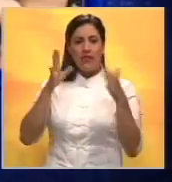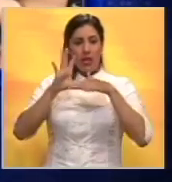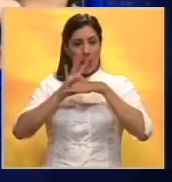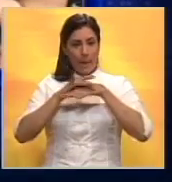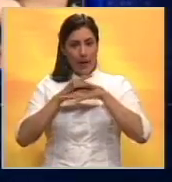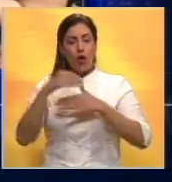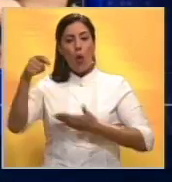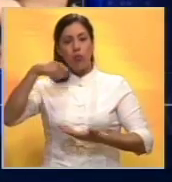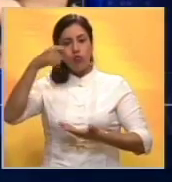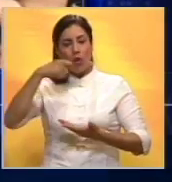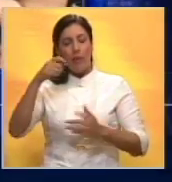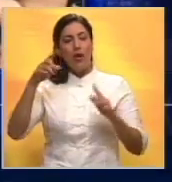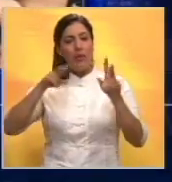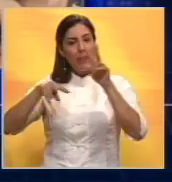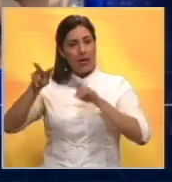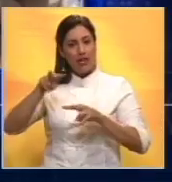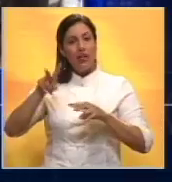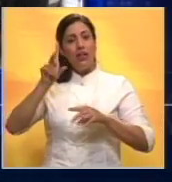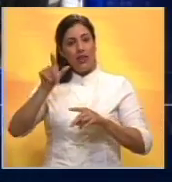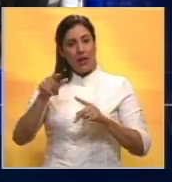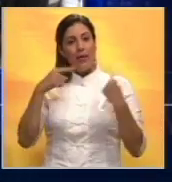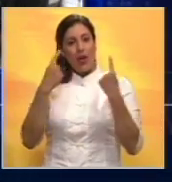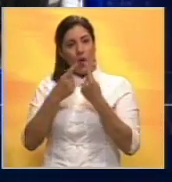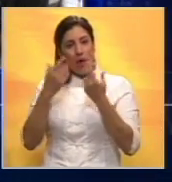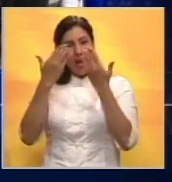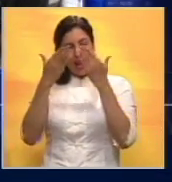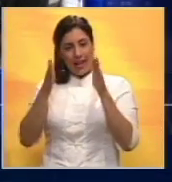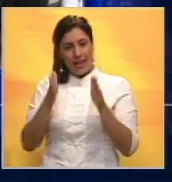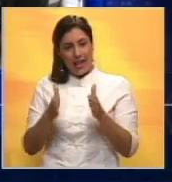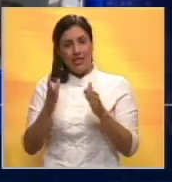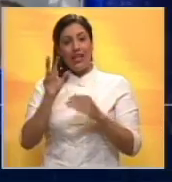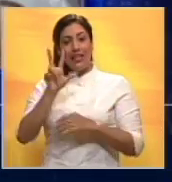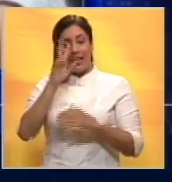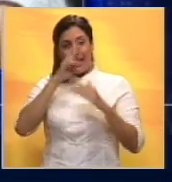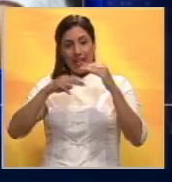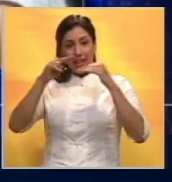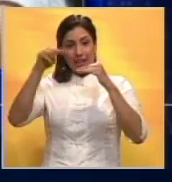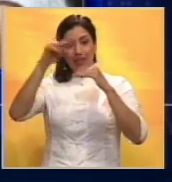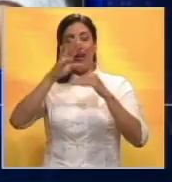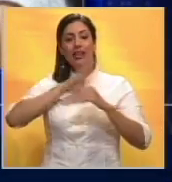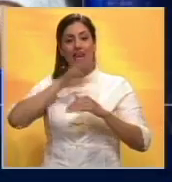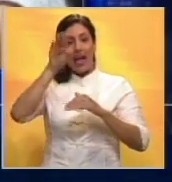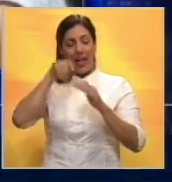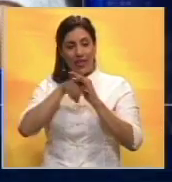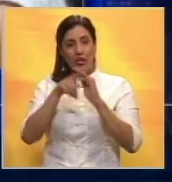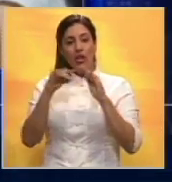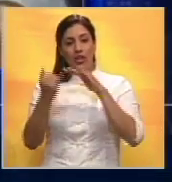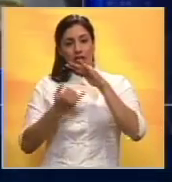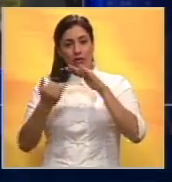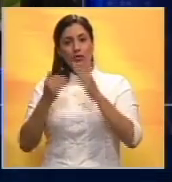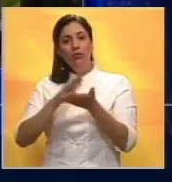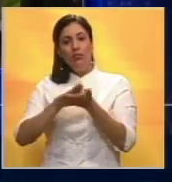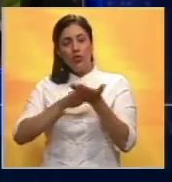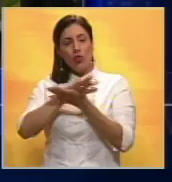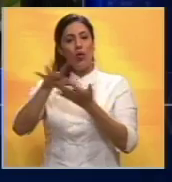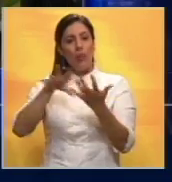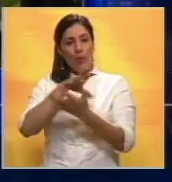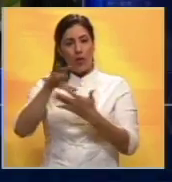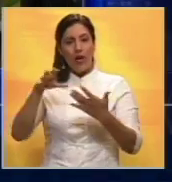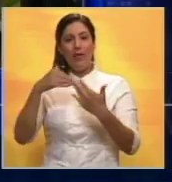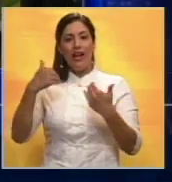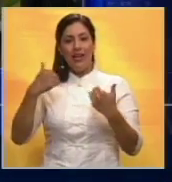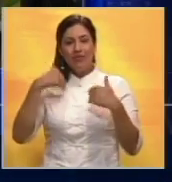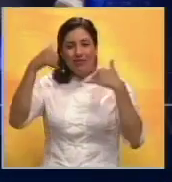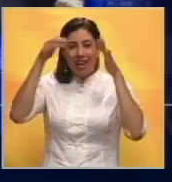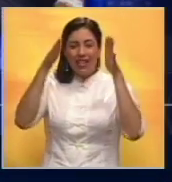médico comedor esparcimiento Y por las aulas de clases de los tres niveles que funcionan en la institución para solventar los problemas